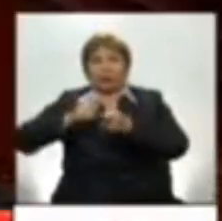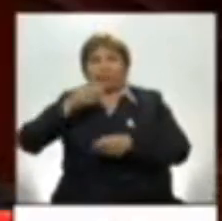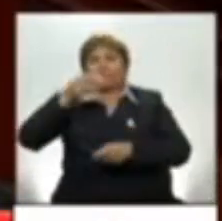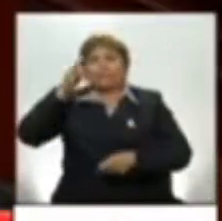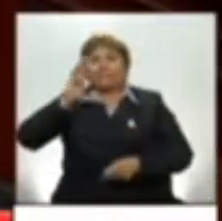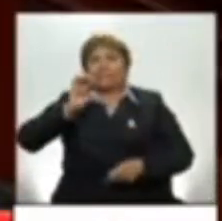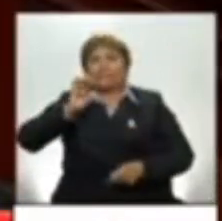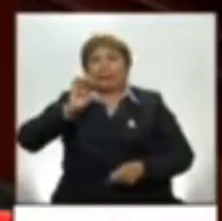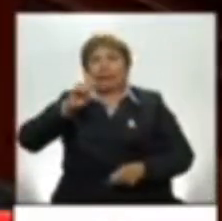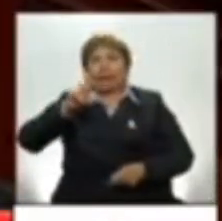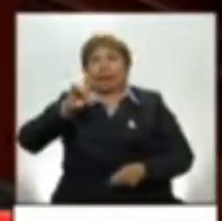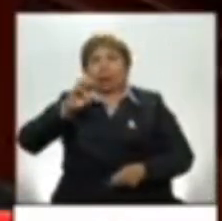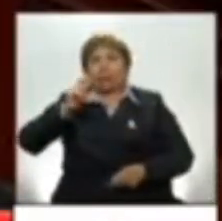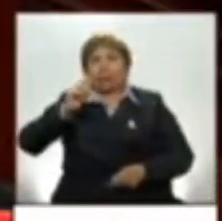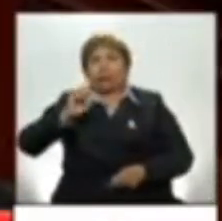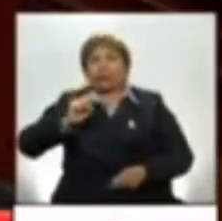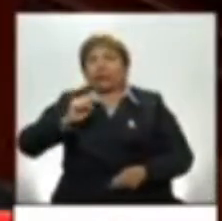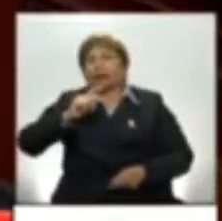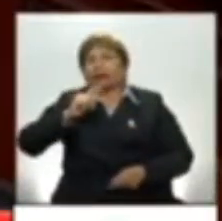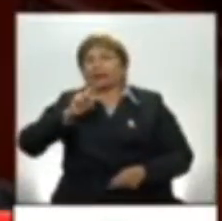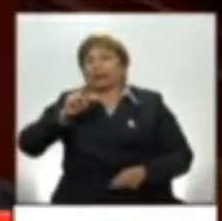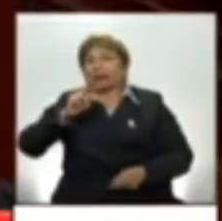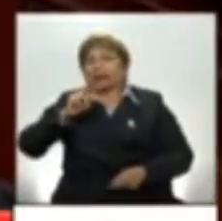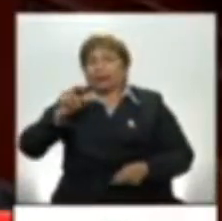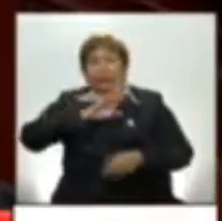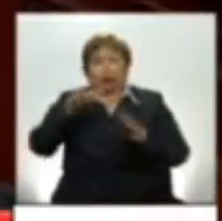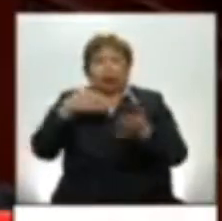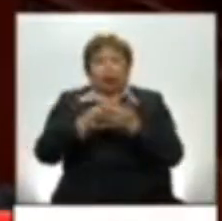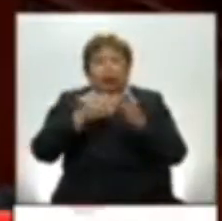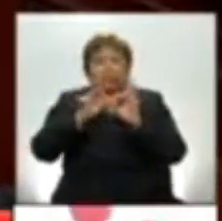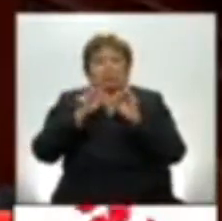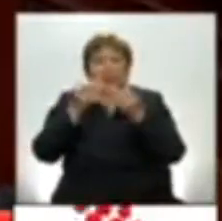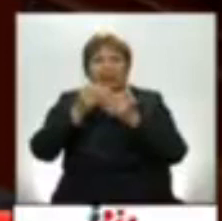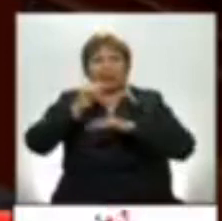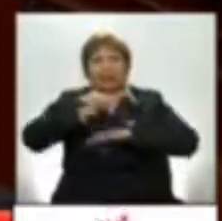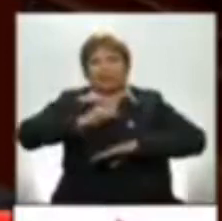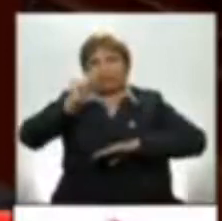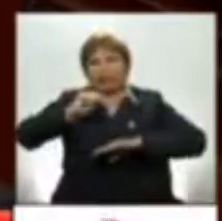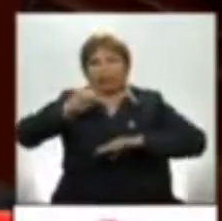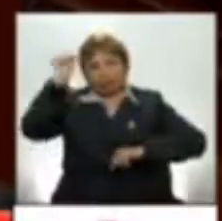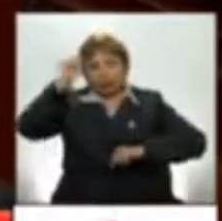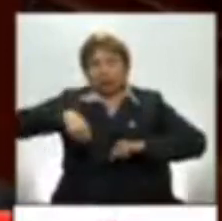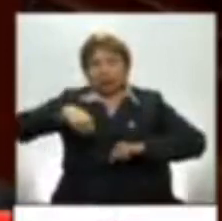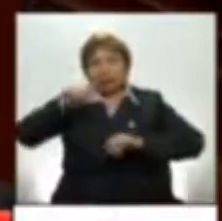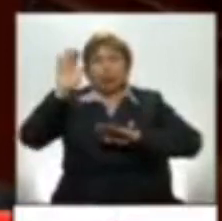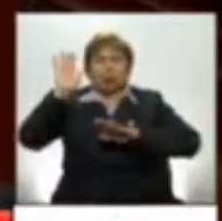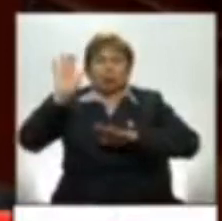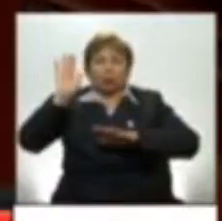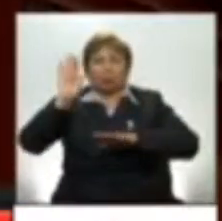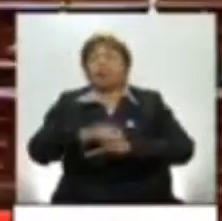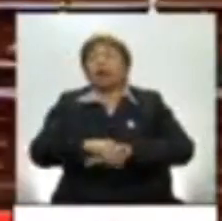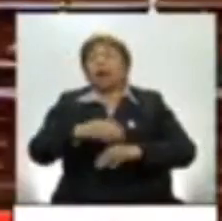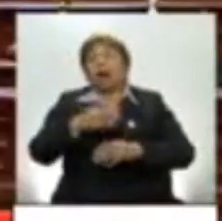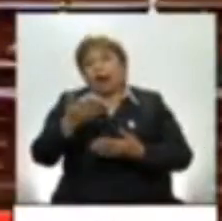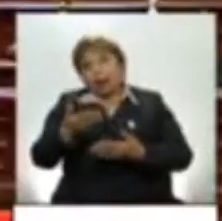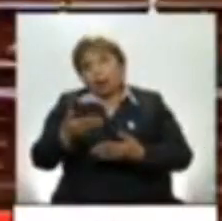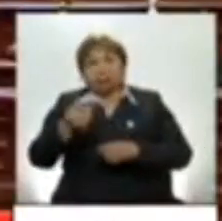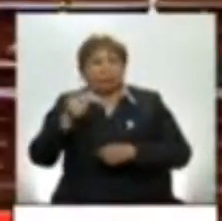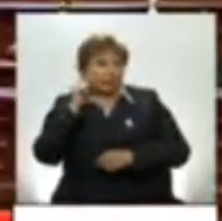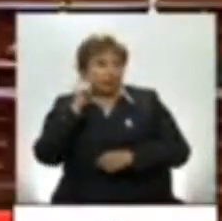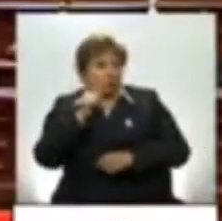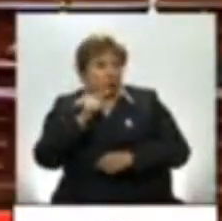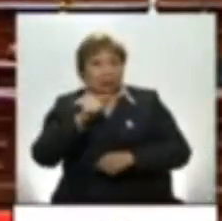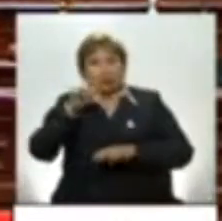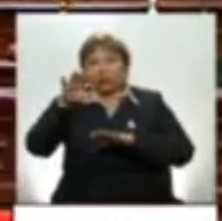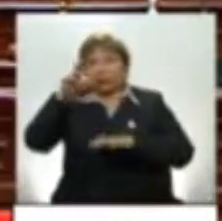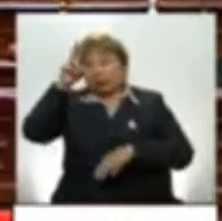Fernando Belón de Terry, por mi familia y todas las familias ancachinas, sí, juro. Si así lo hace, que